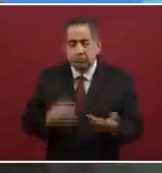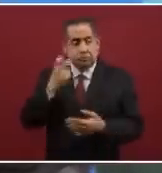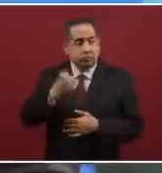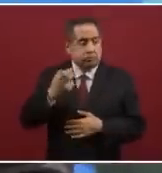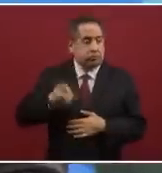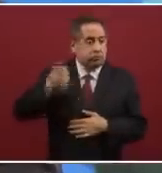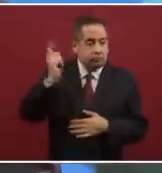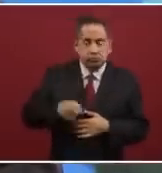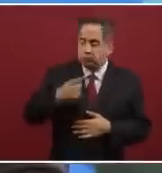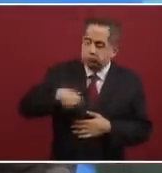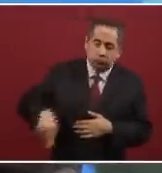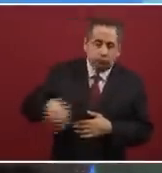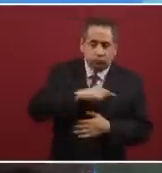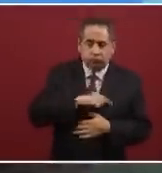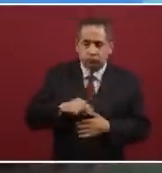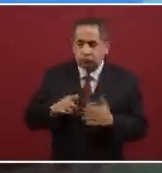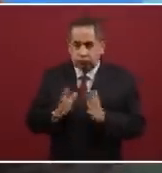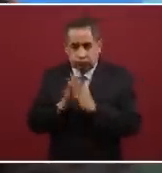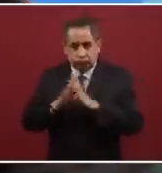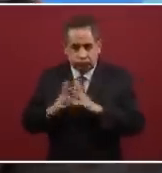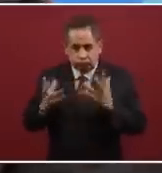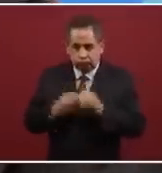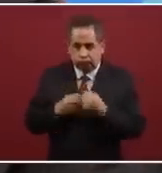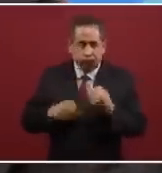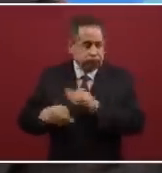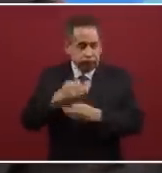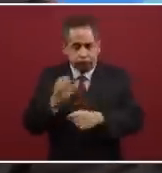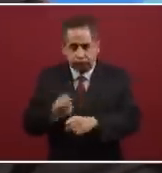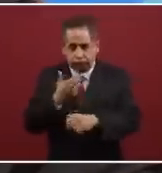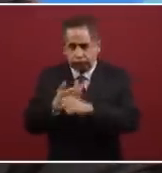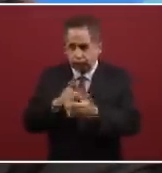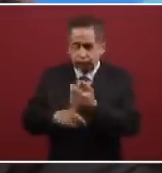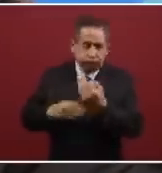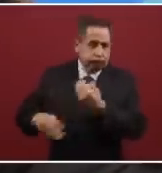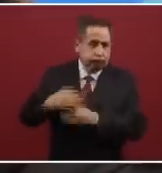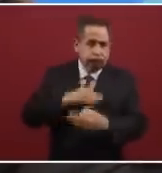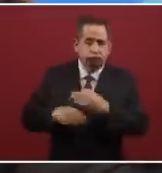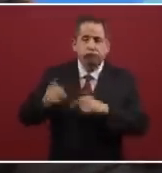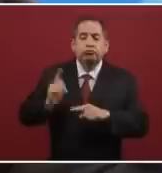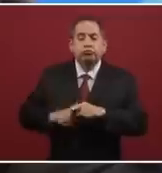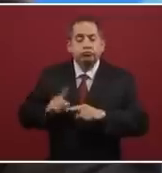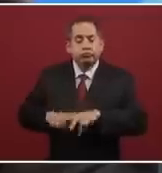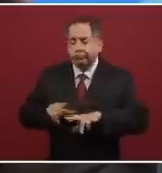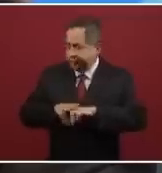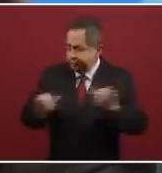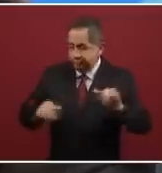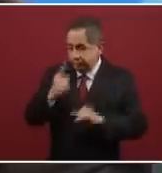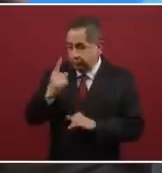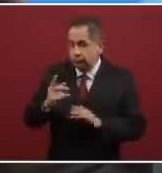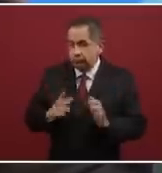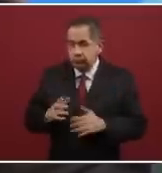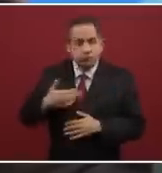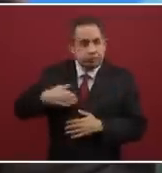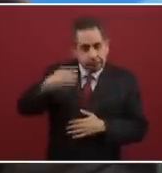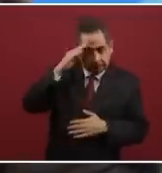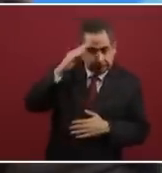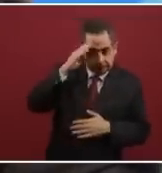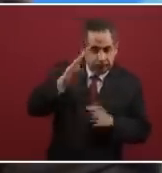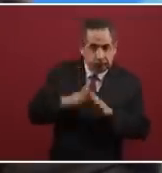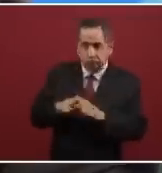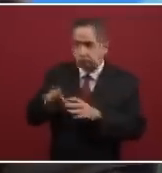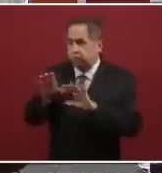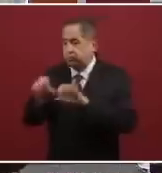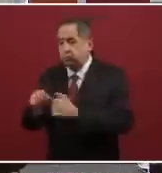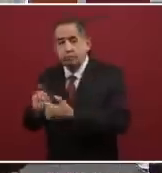que nos ha dado a todos, a todas las que participamos, todas las secretarías que participamos, es que busquemos impedir este